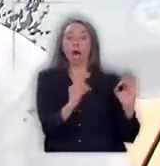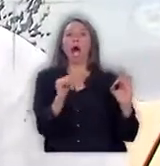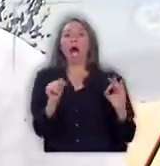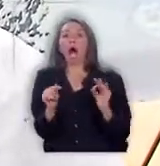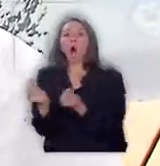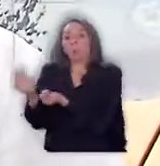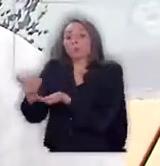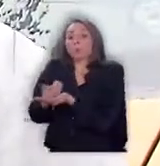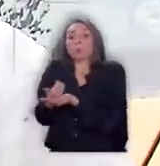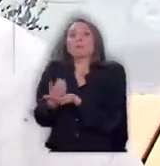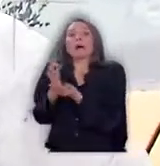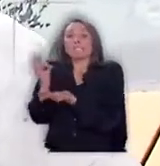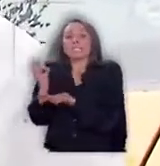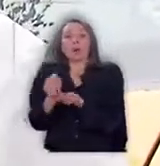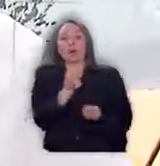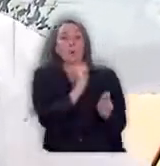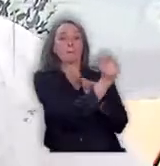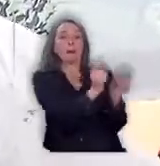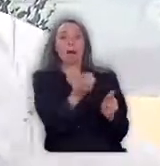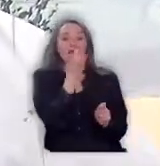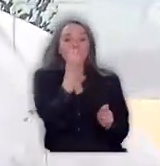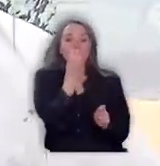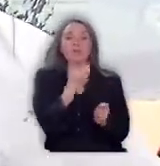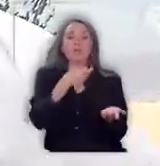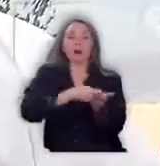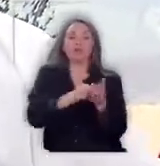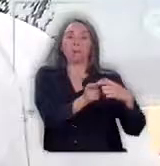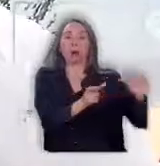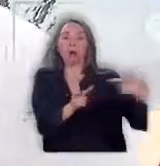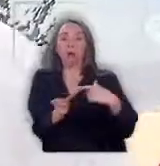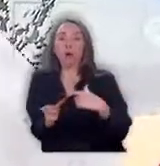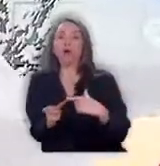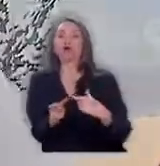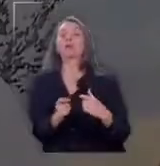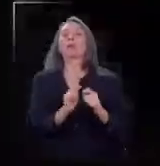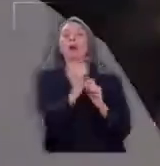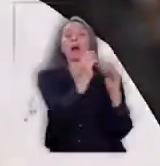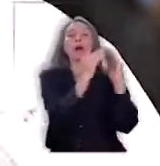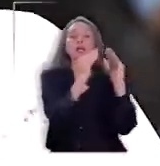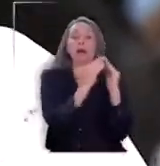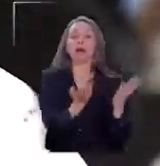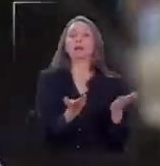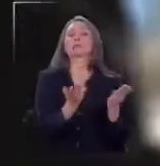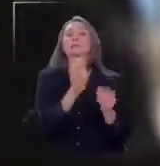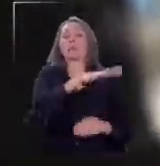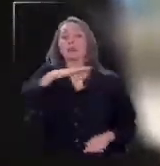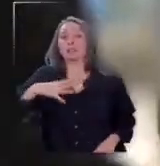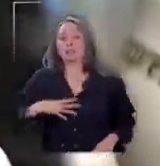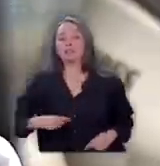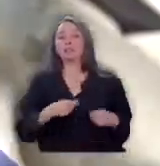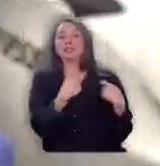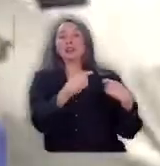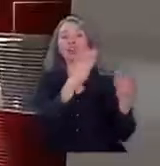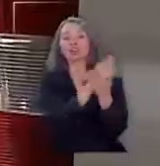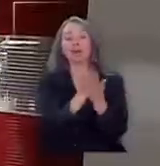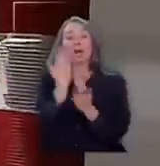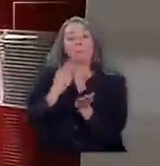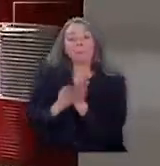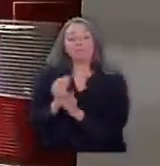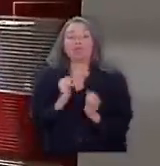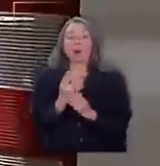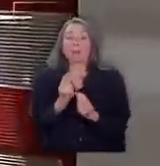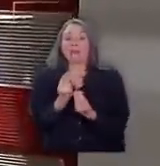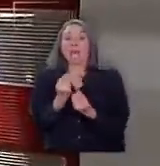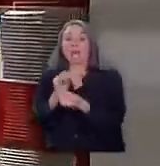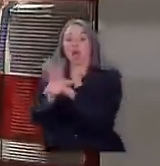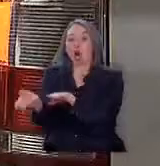con respecto a lo que es el alimento las cuentas de la casa eh el colegio de los niños reconoce que en un comienzo tuvo miedo pero